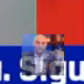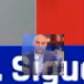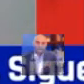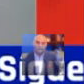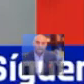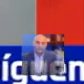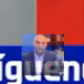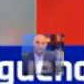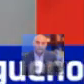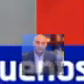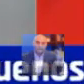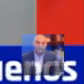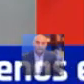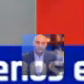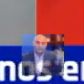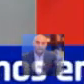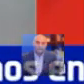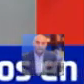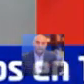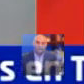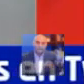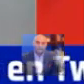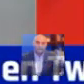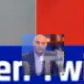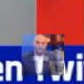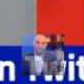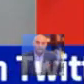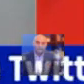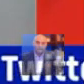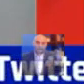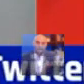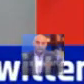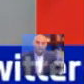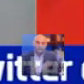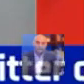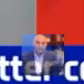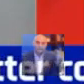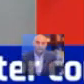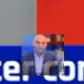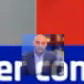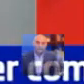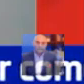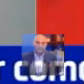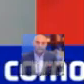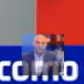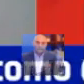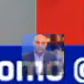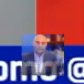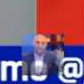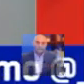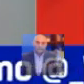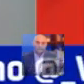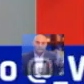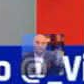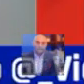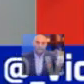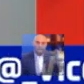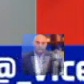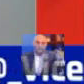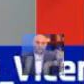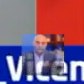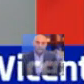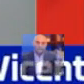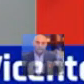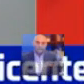en las elecciones de la historia reciente de este país, que es, pese a lo que les duela a muchos dentro